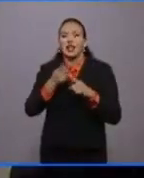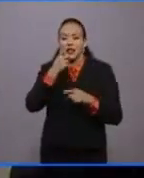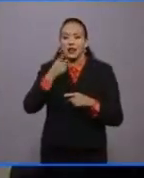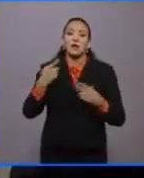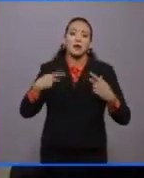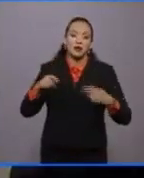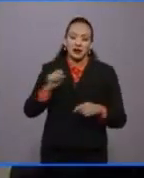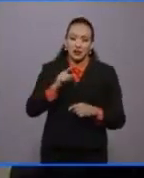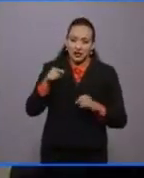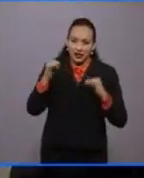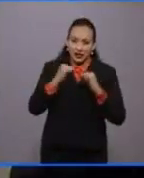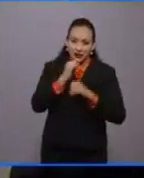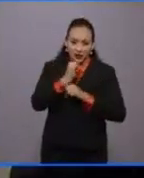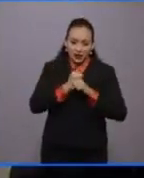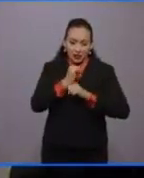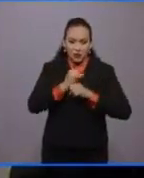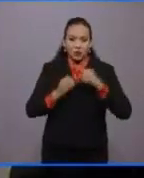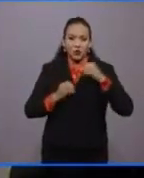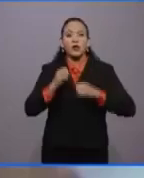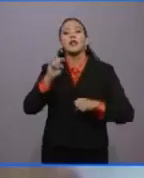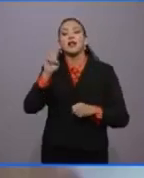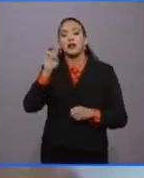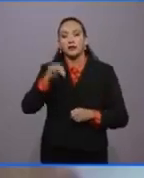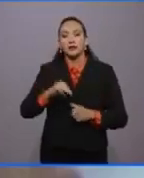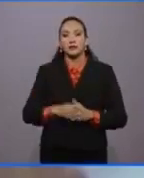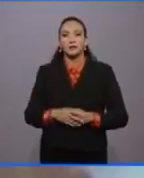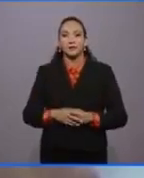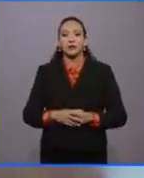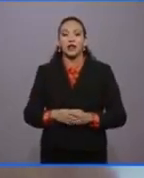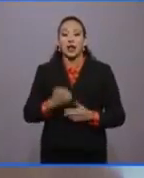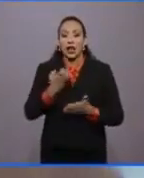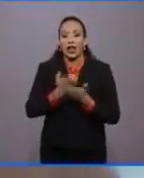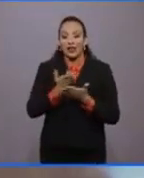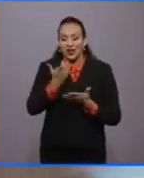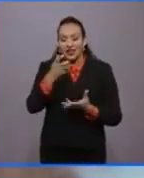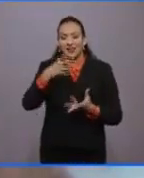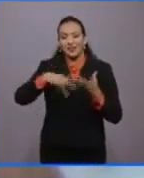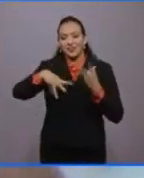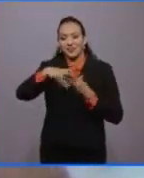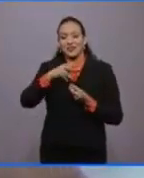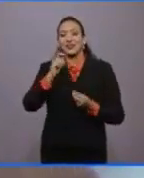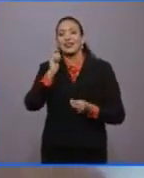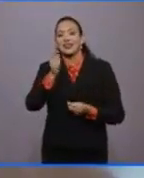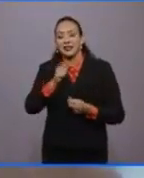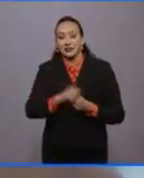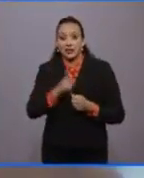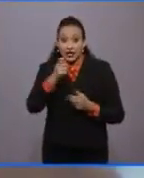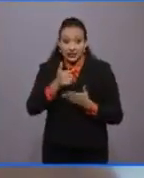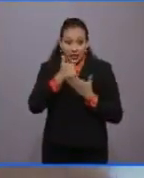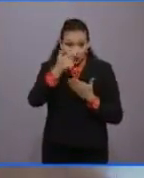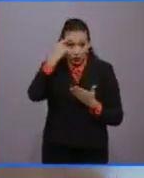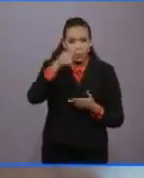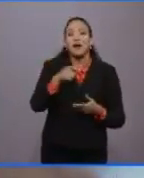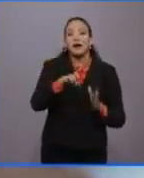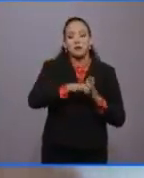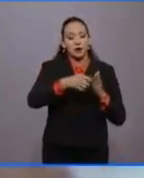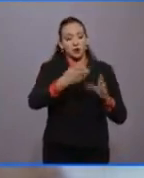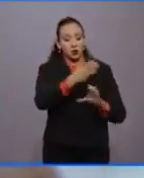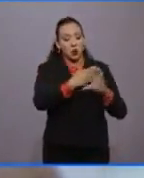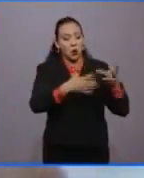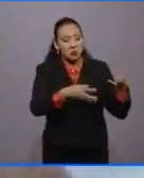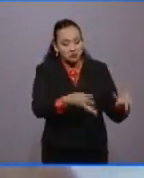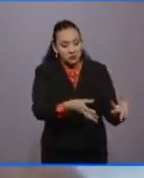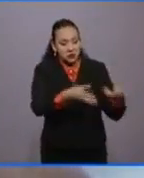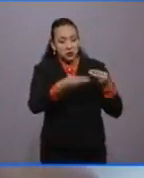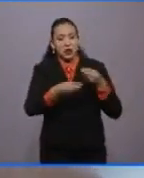especialistas en el Instituto de Investigaciones Jurídicas de la UNAM. La economía circular se presenta como un modelo económico alternativo